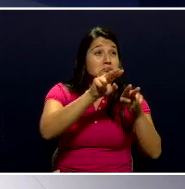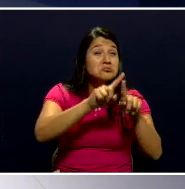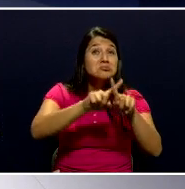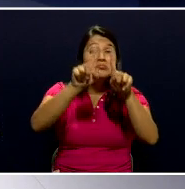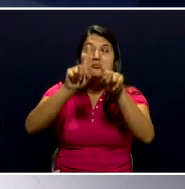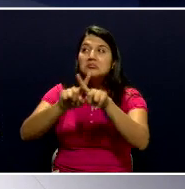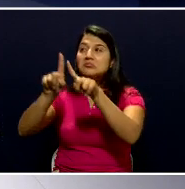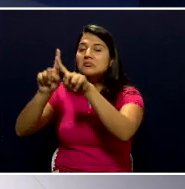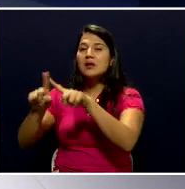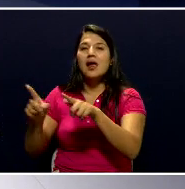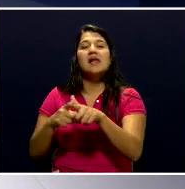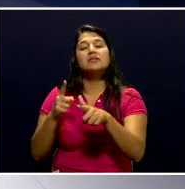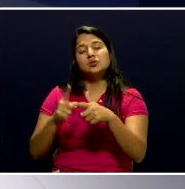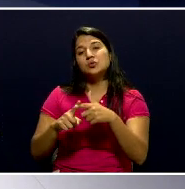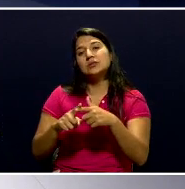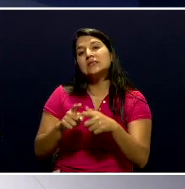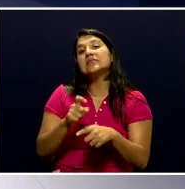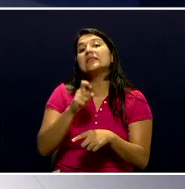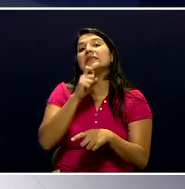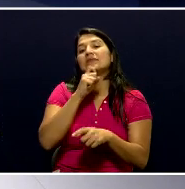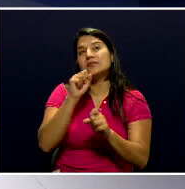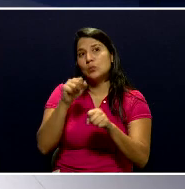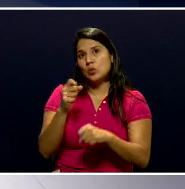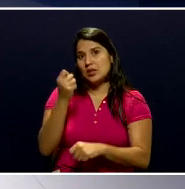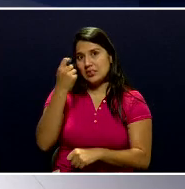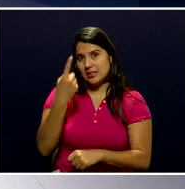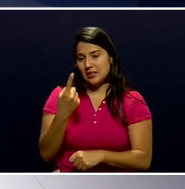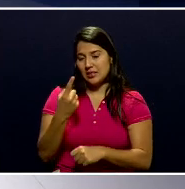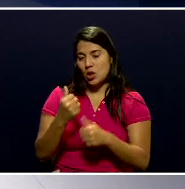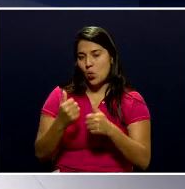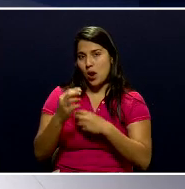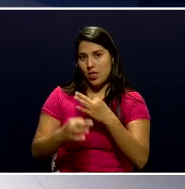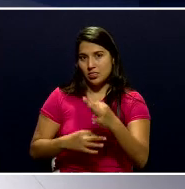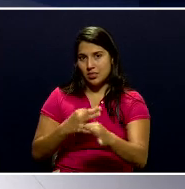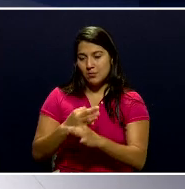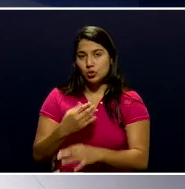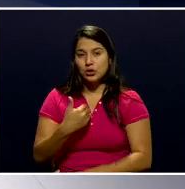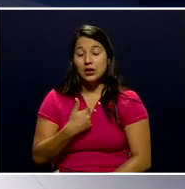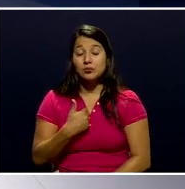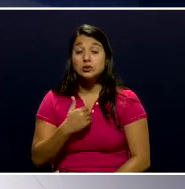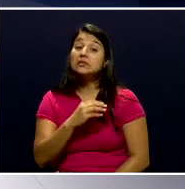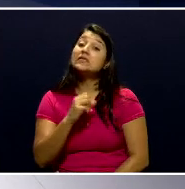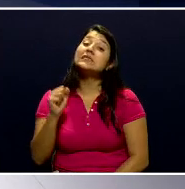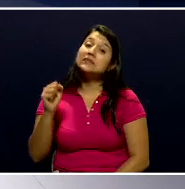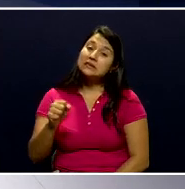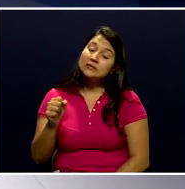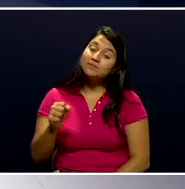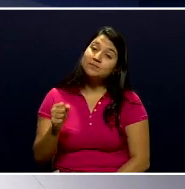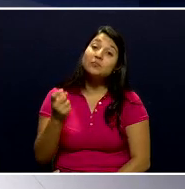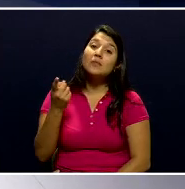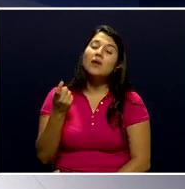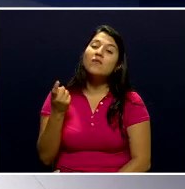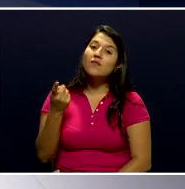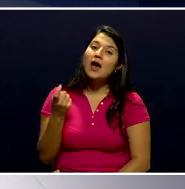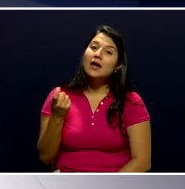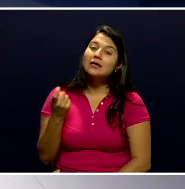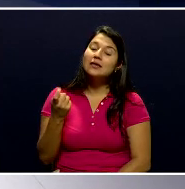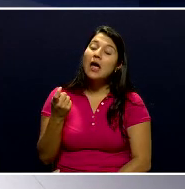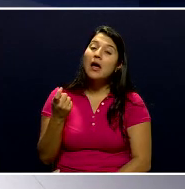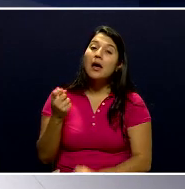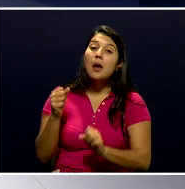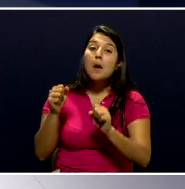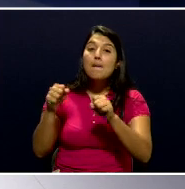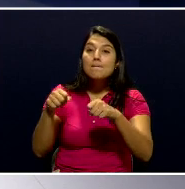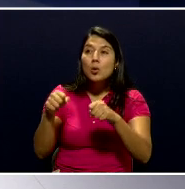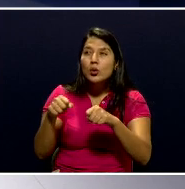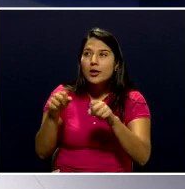nos cuesta un poco hacer la lectura. Y luego sí, hace falta hacer una lectura de